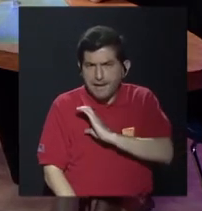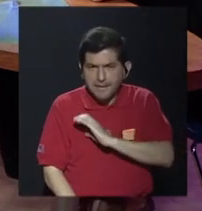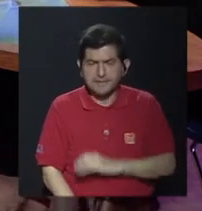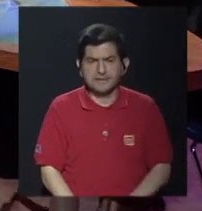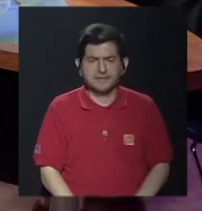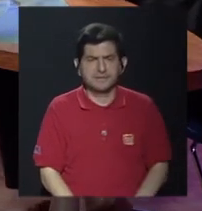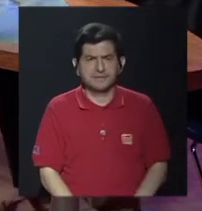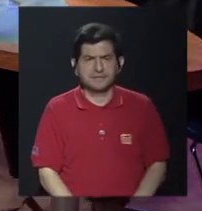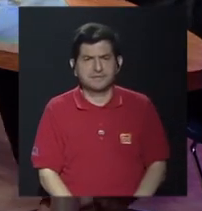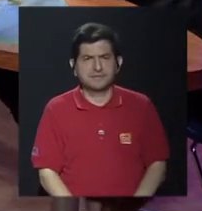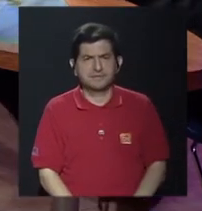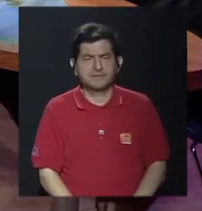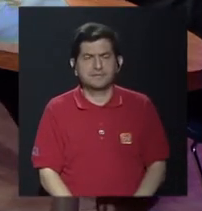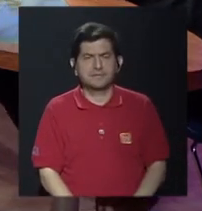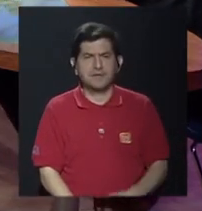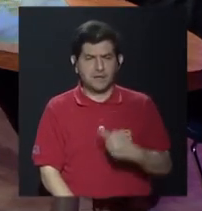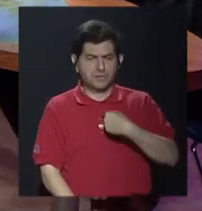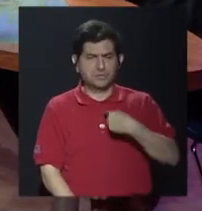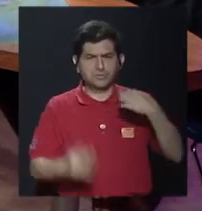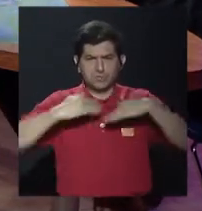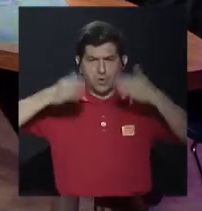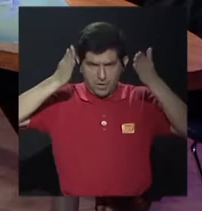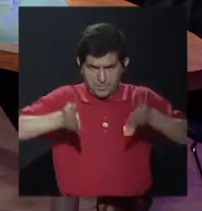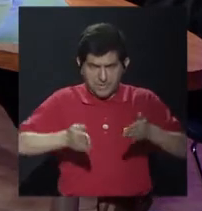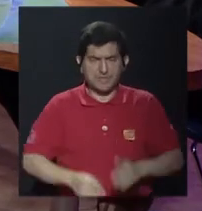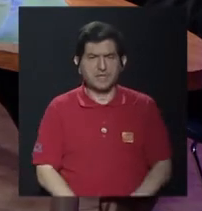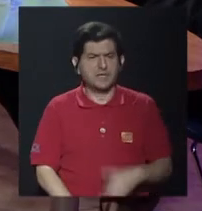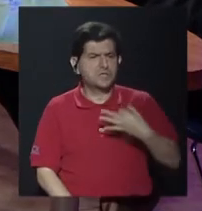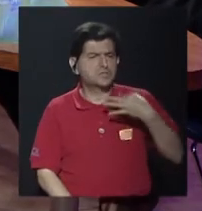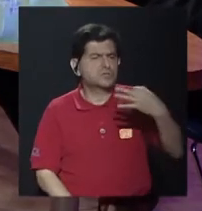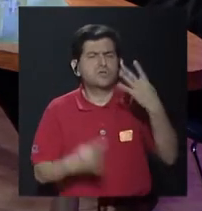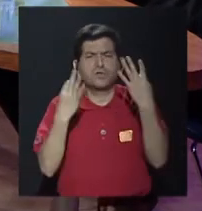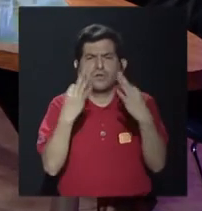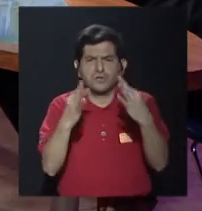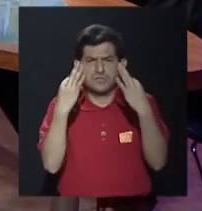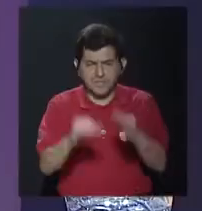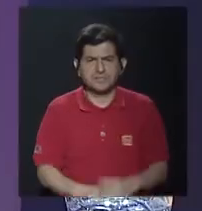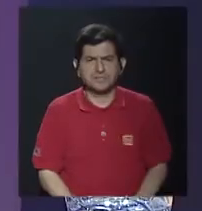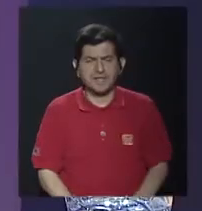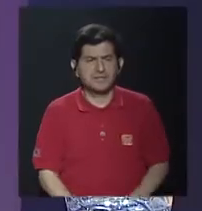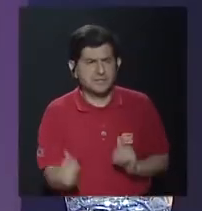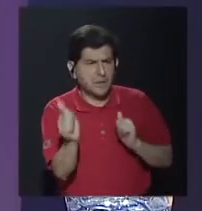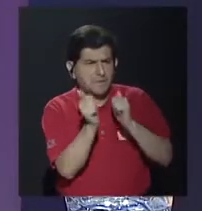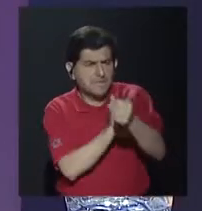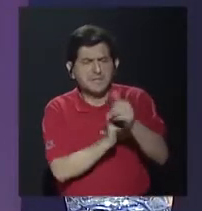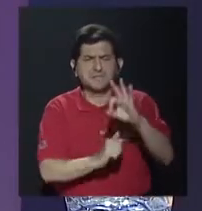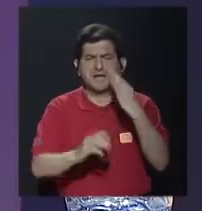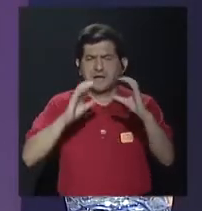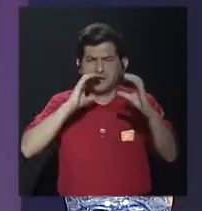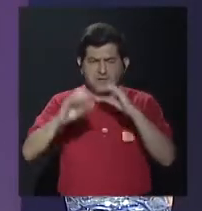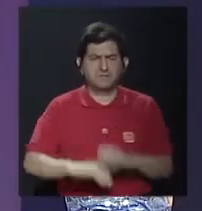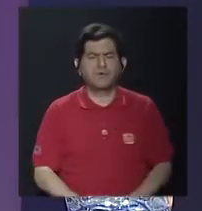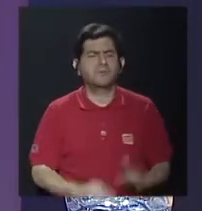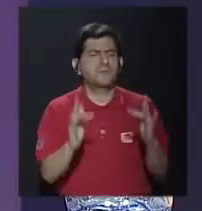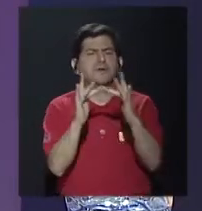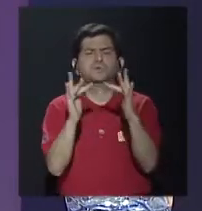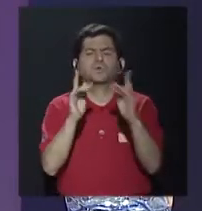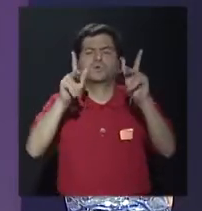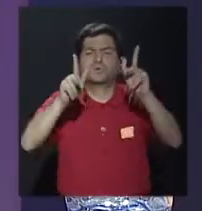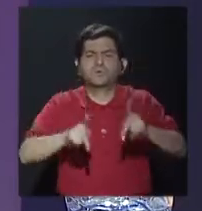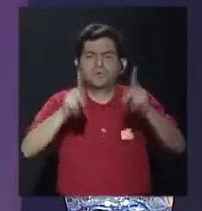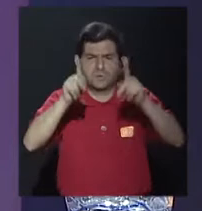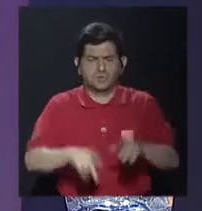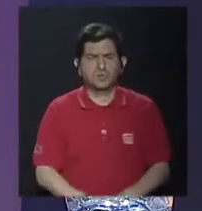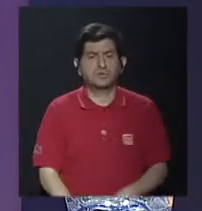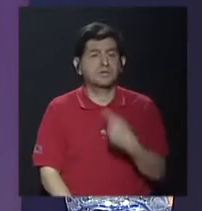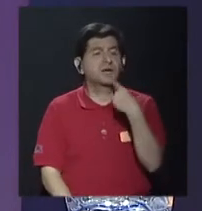cruzar esta, yo por ejemplo que soy ecologista, si todos los días estoy tratando de cruzar esta barrera mediática, estar en contacto con la gente que está